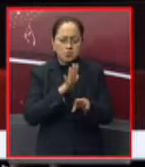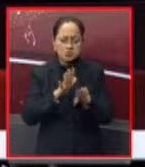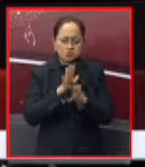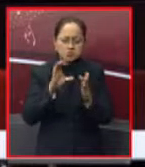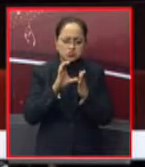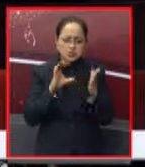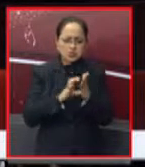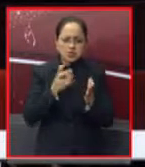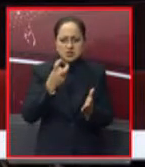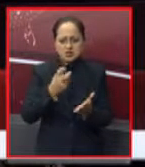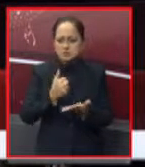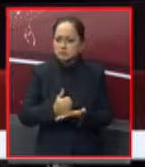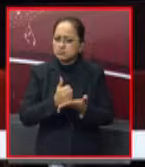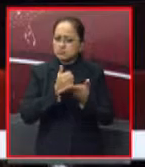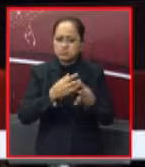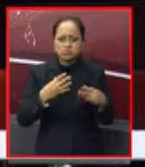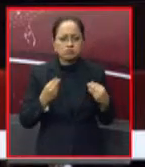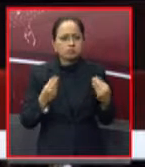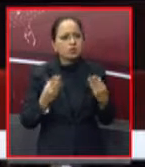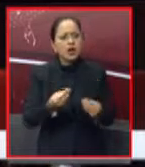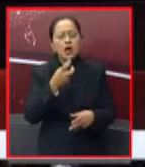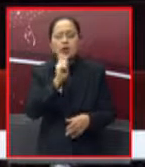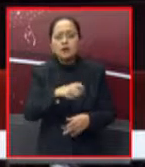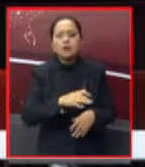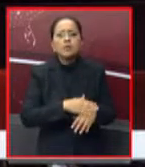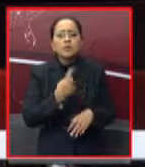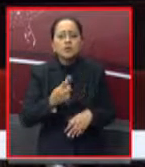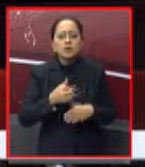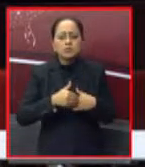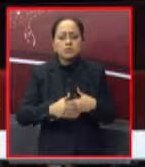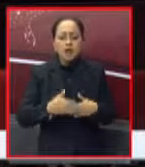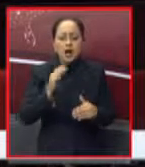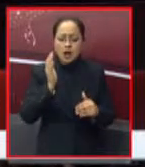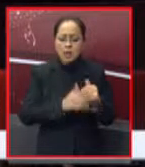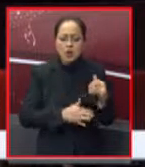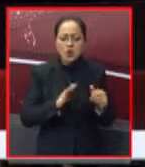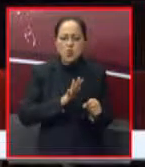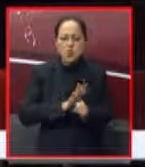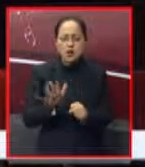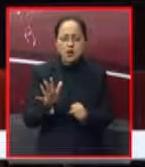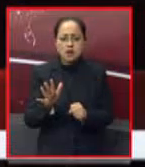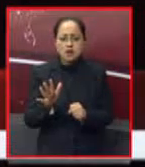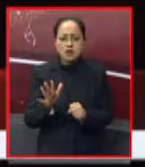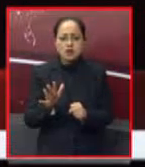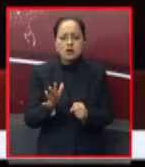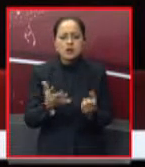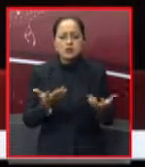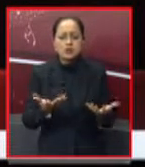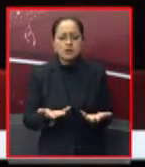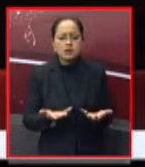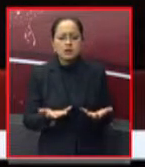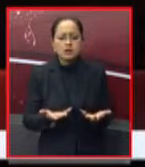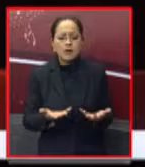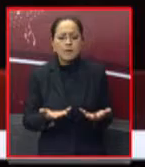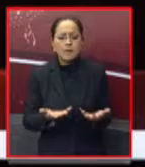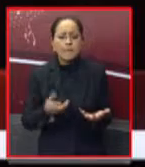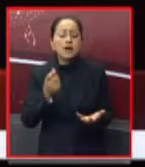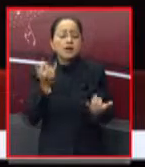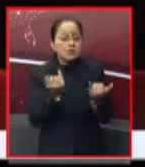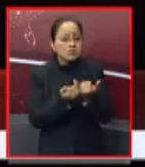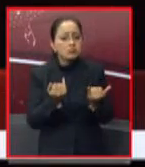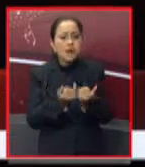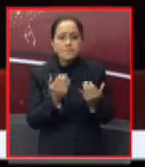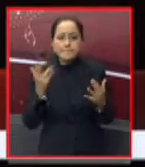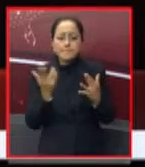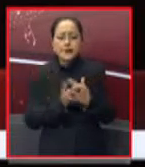constitucional. Creo pensar que también en su momento se terminaría por fin de el sacrificio clandestino que